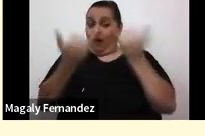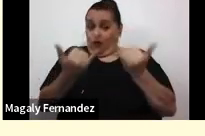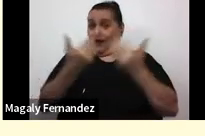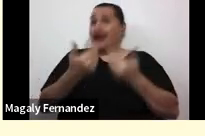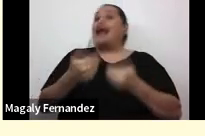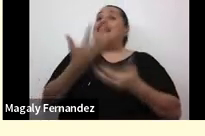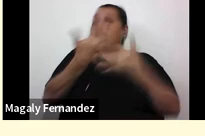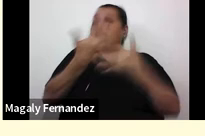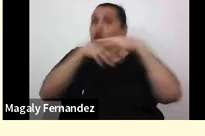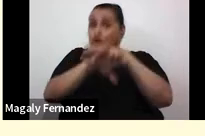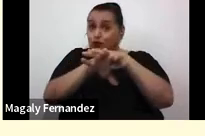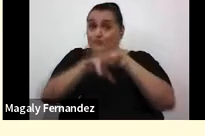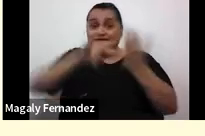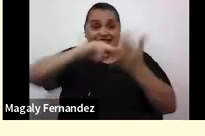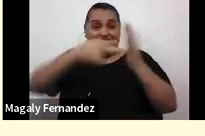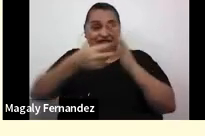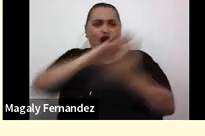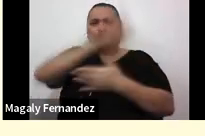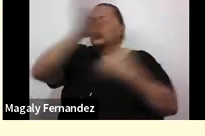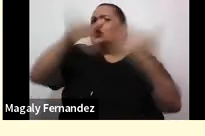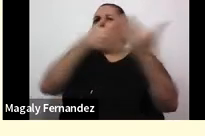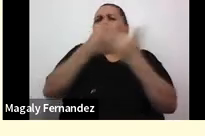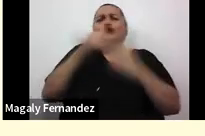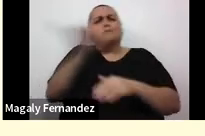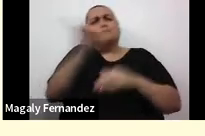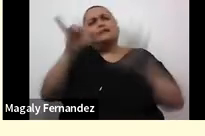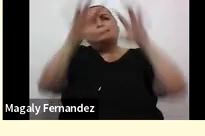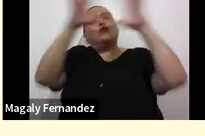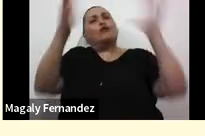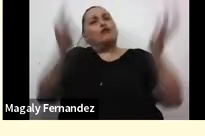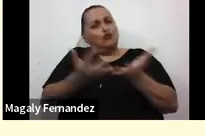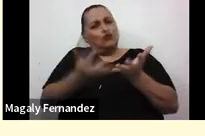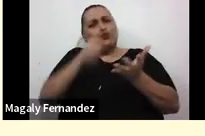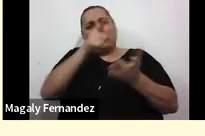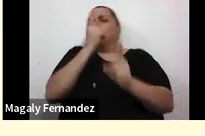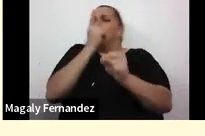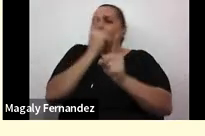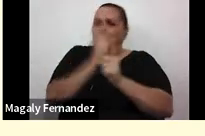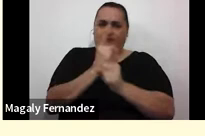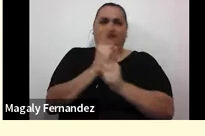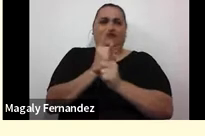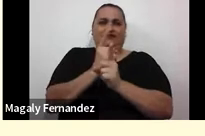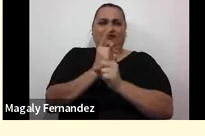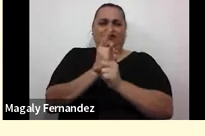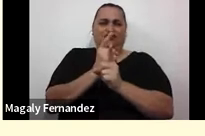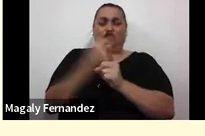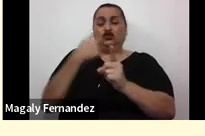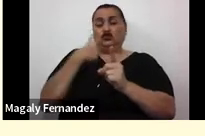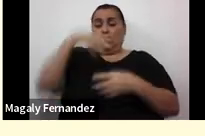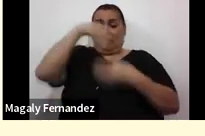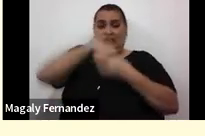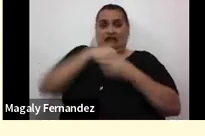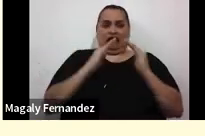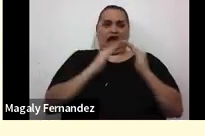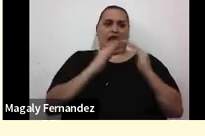es todos en el mismo mundo en el mismo planeta como debe ser no este no yo metida en la casa porque las